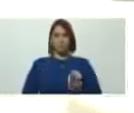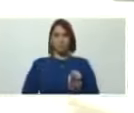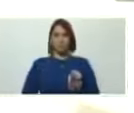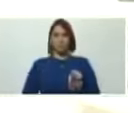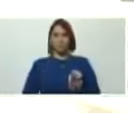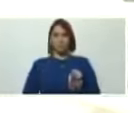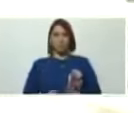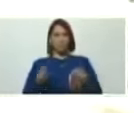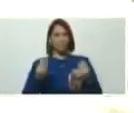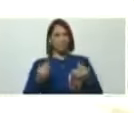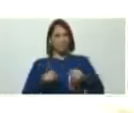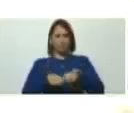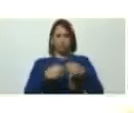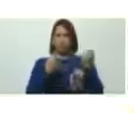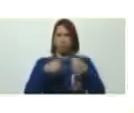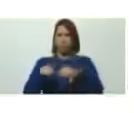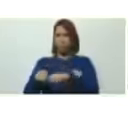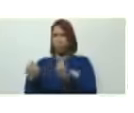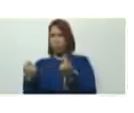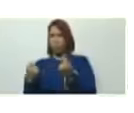Mucha ruptura